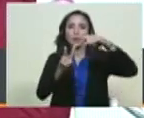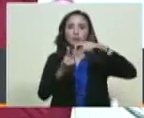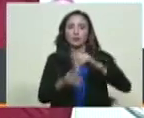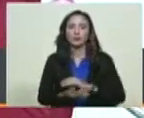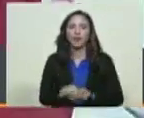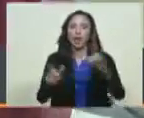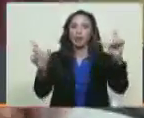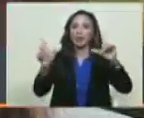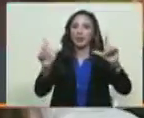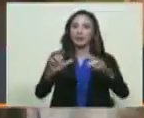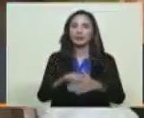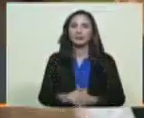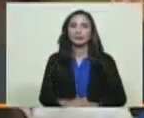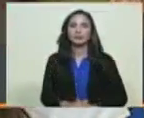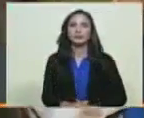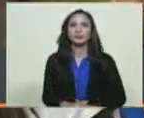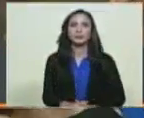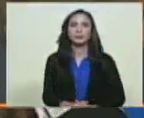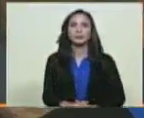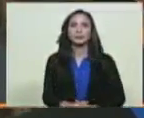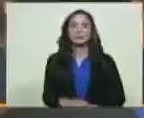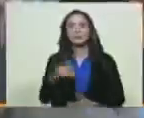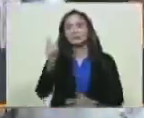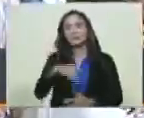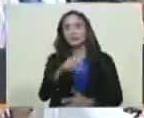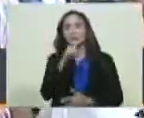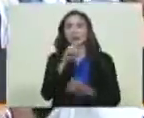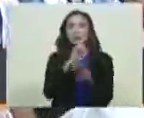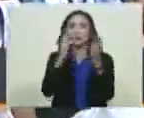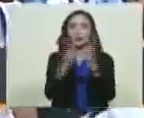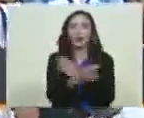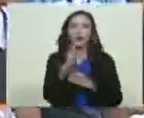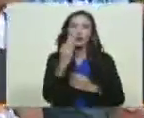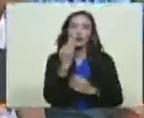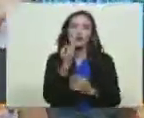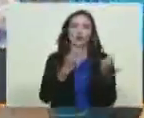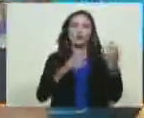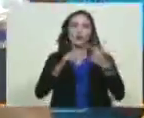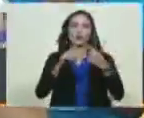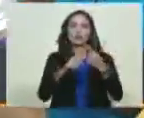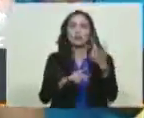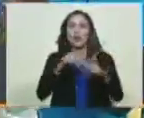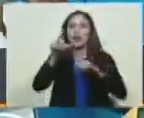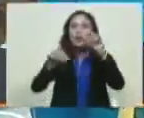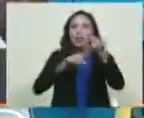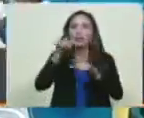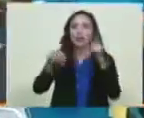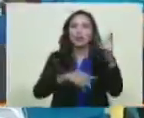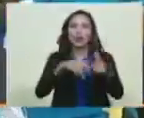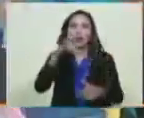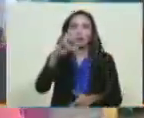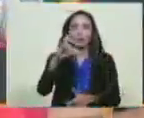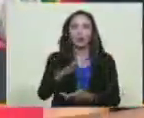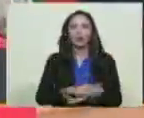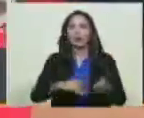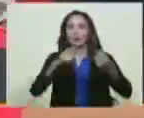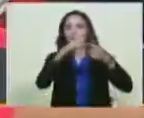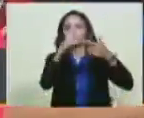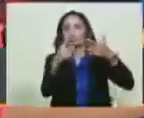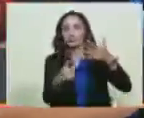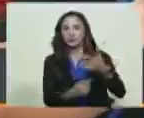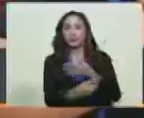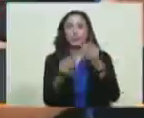televisión y de las redes sociales facebook live periscope twitter instagram y